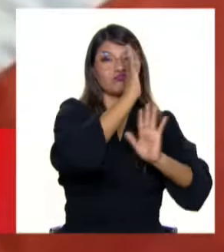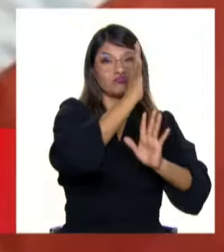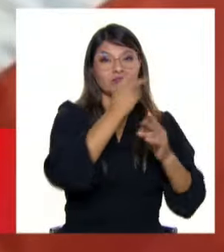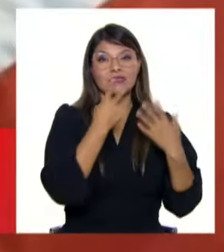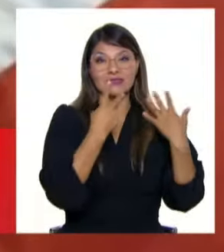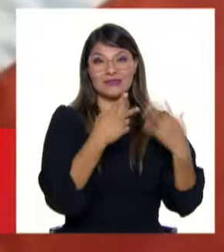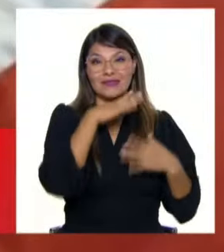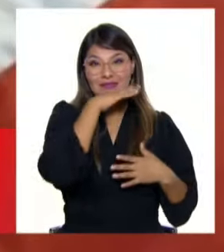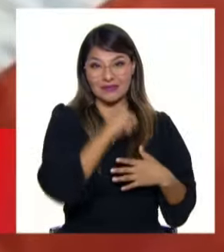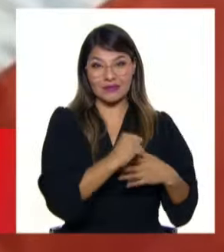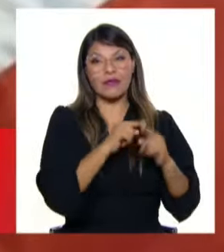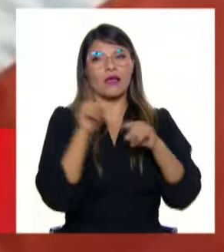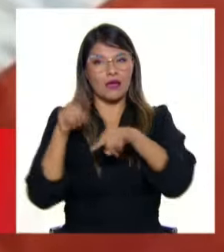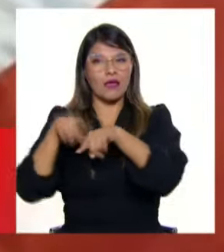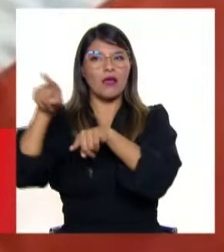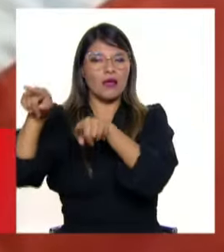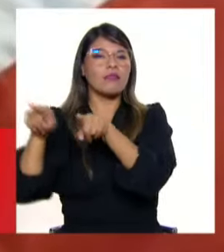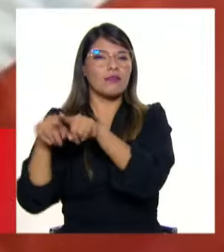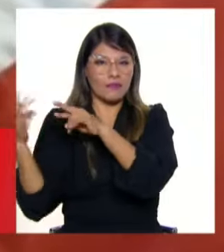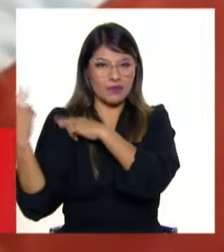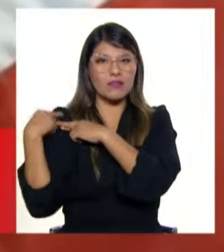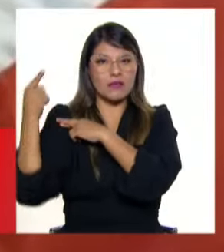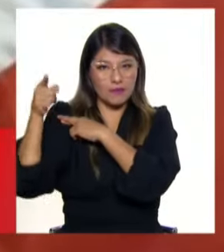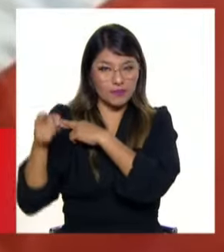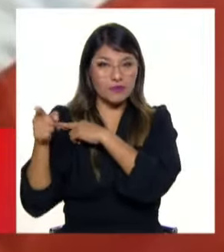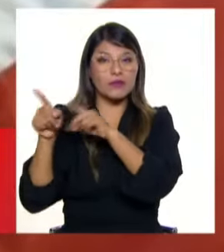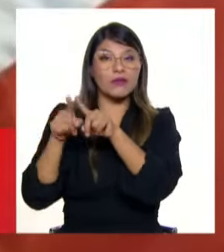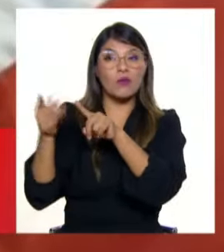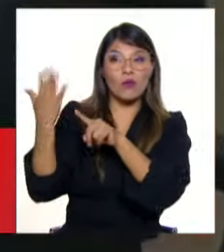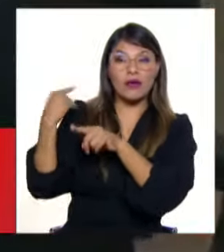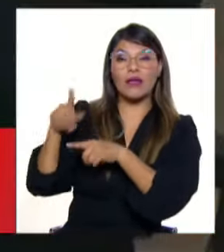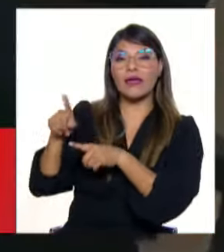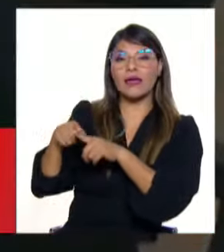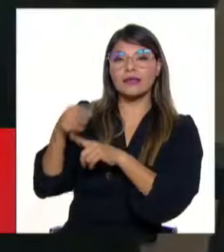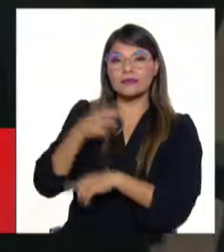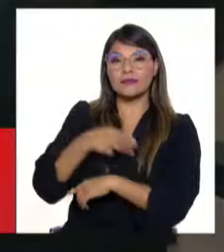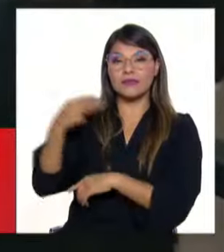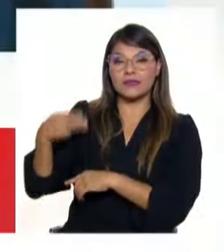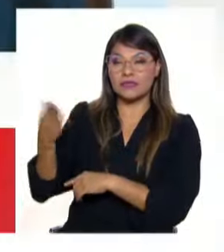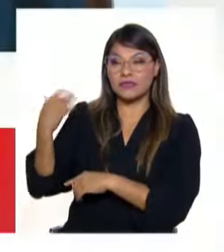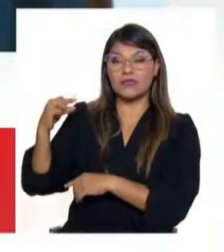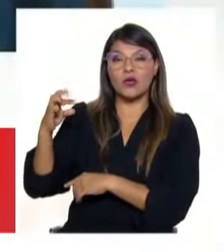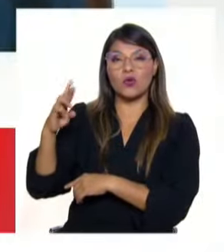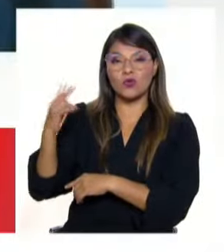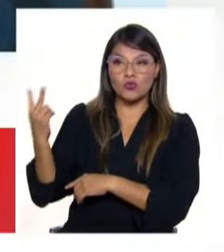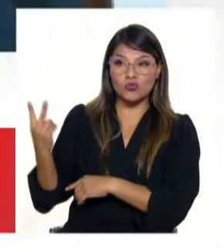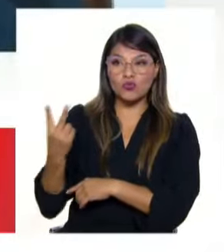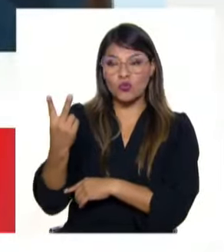ocurrió a inicios de enero y fue con el ex ministro de Defensa, Gustavo Bobbio.